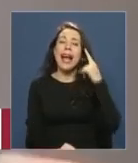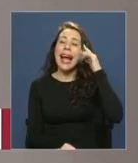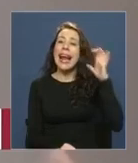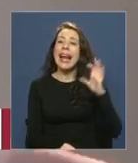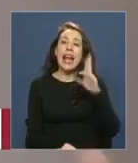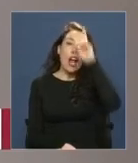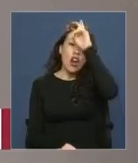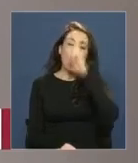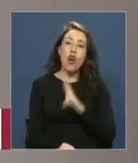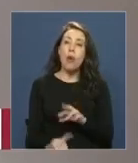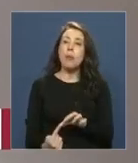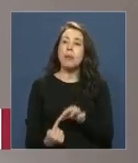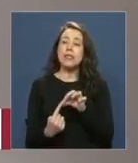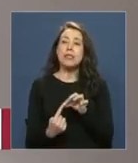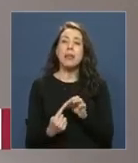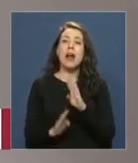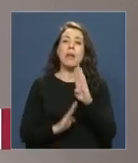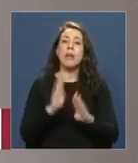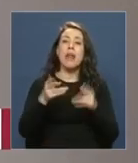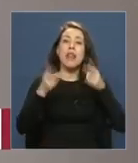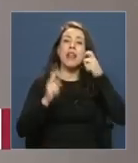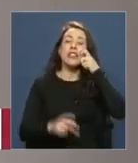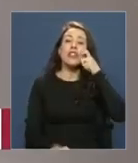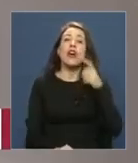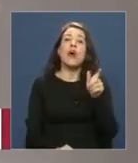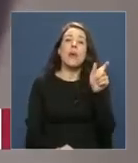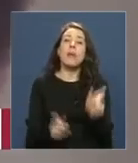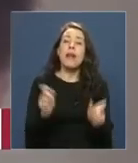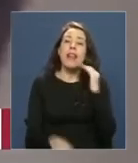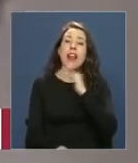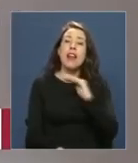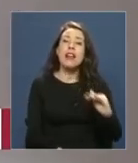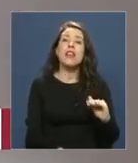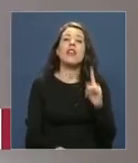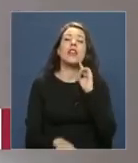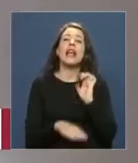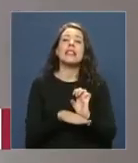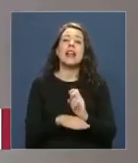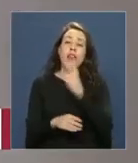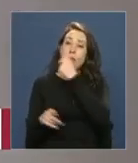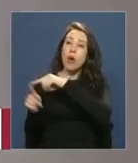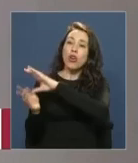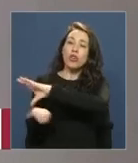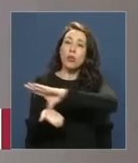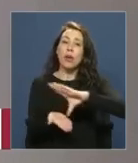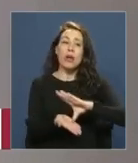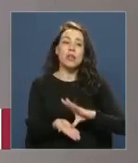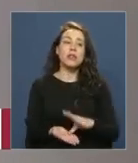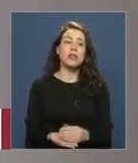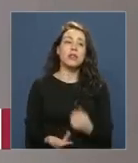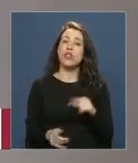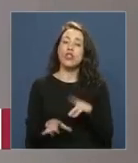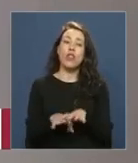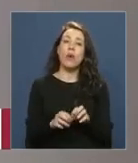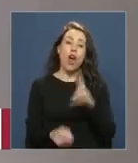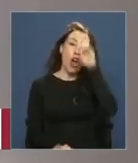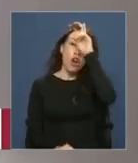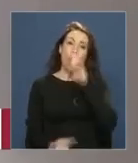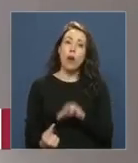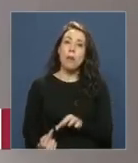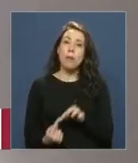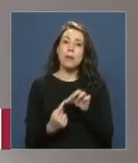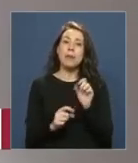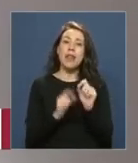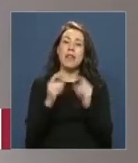el rol esencial en la cautela de los derechos de los niños los tiene el Estado. Esa es una mirada que hemos visto en otros países que yo no comparto, porque el rol primordial